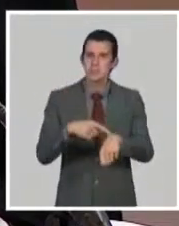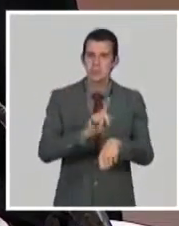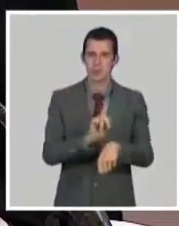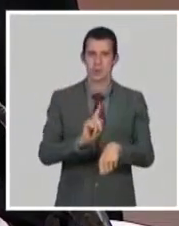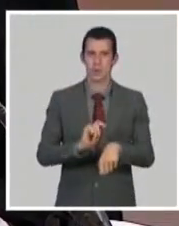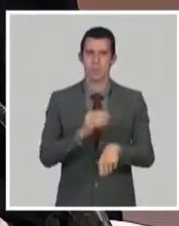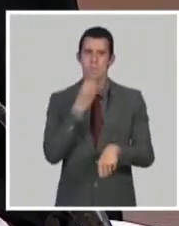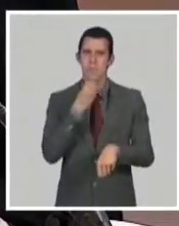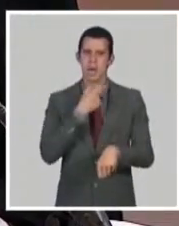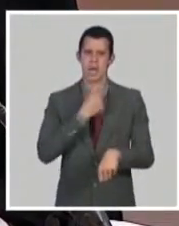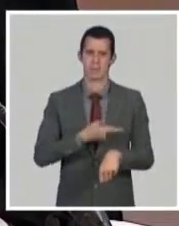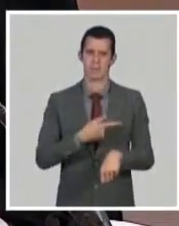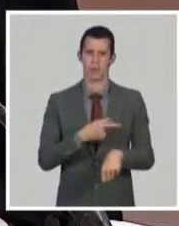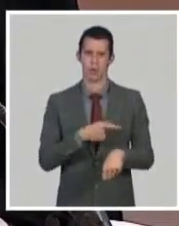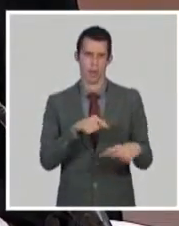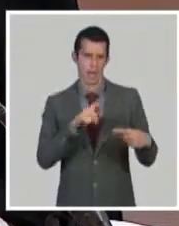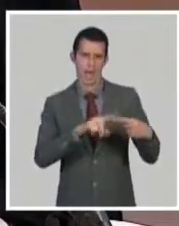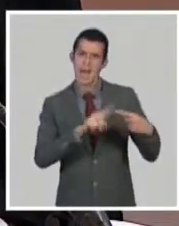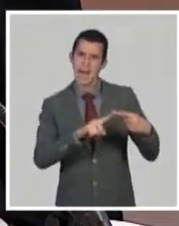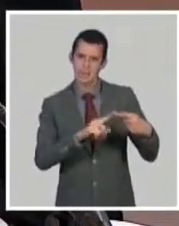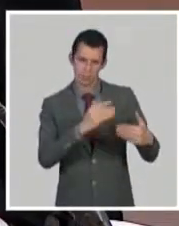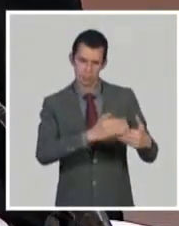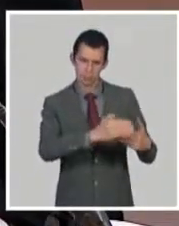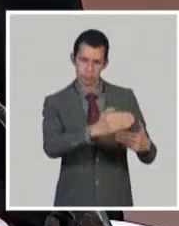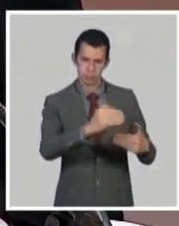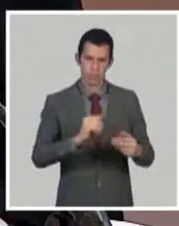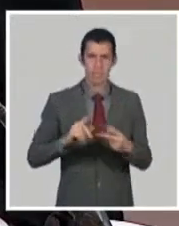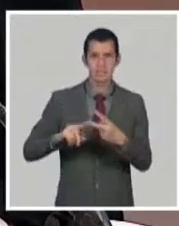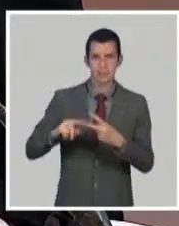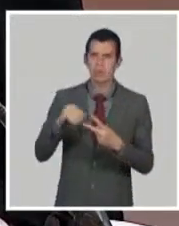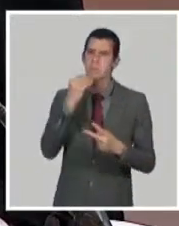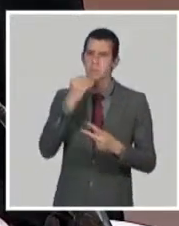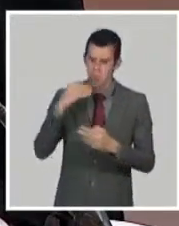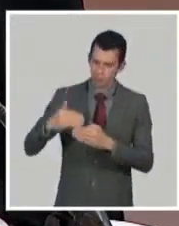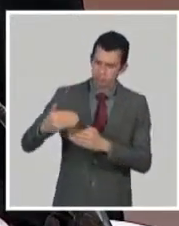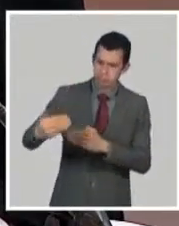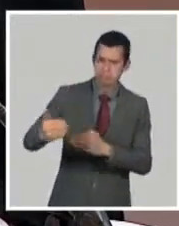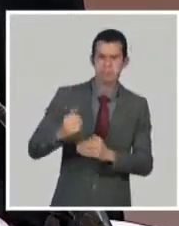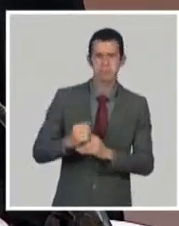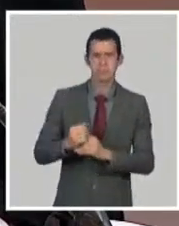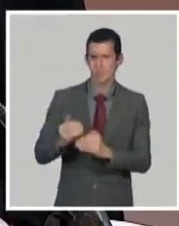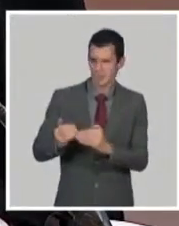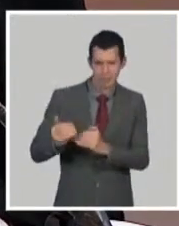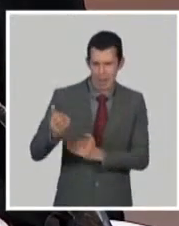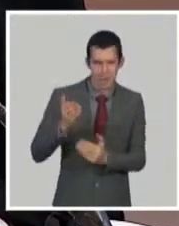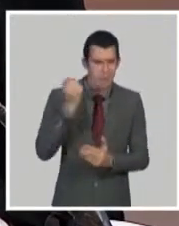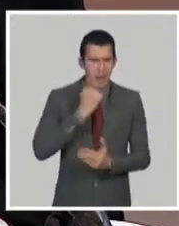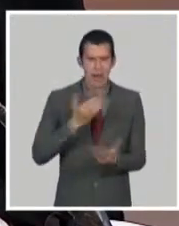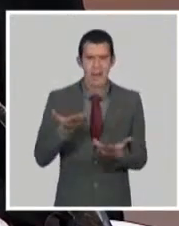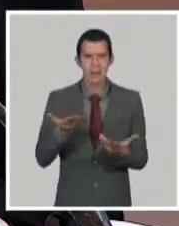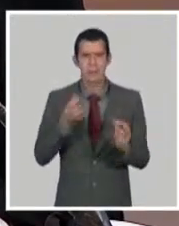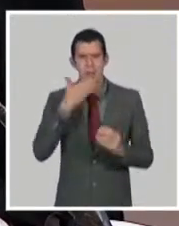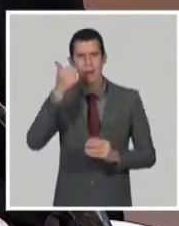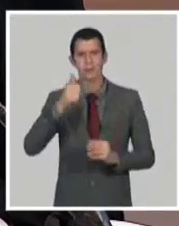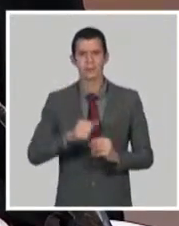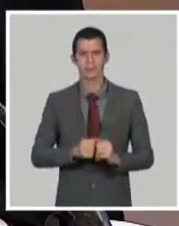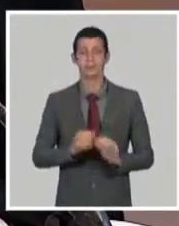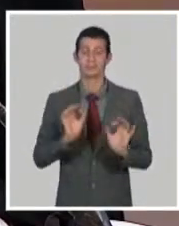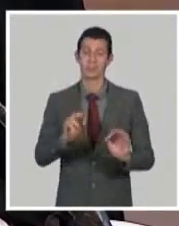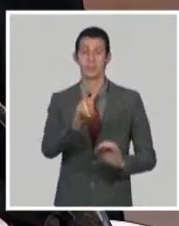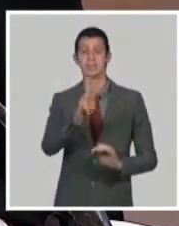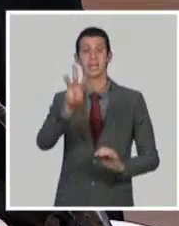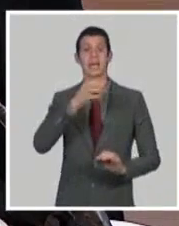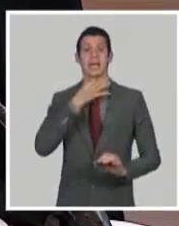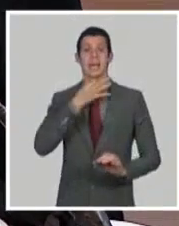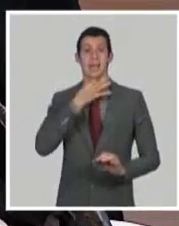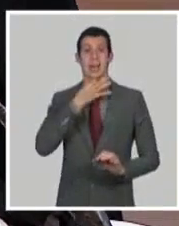fase 1 en este brazo, coincidió que fue el 23 de enero, cuando se cumplía un aniversario más de que Martí había publicado